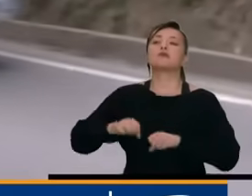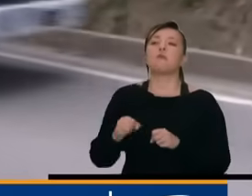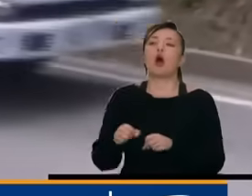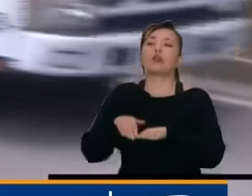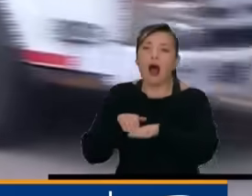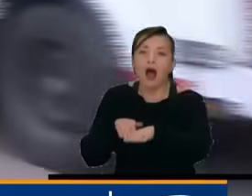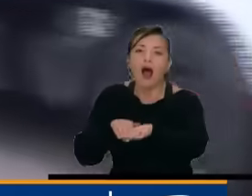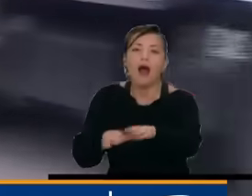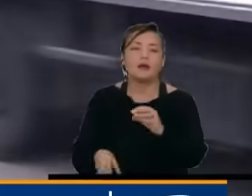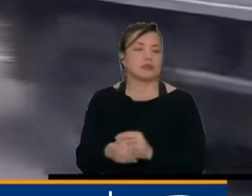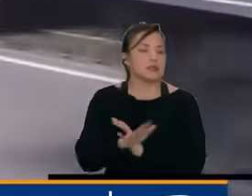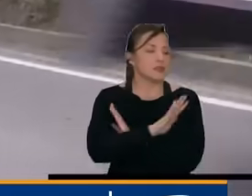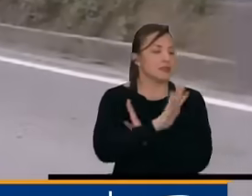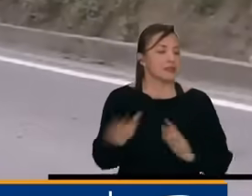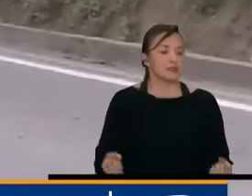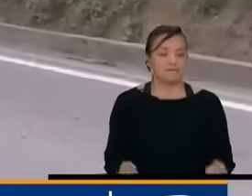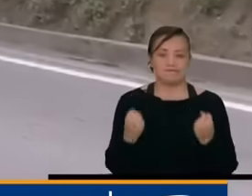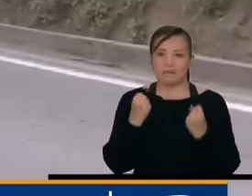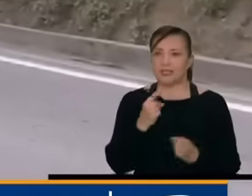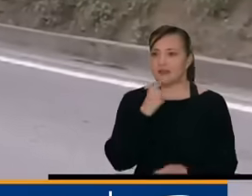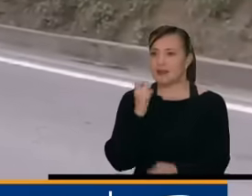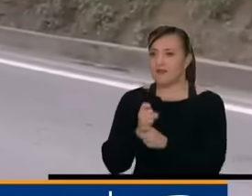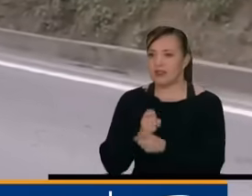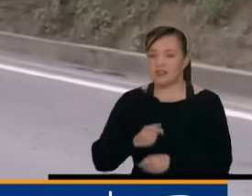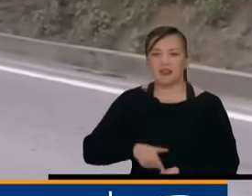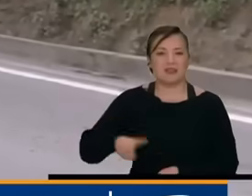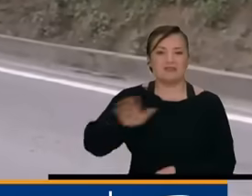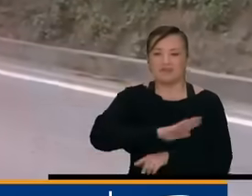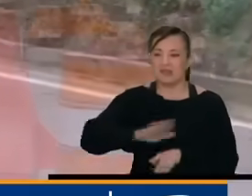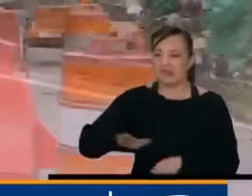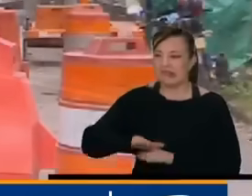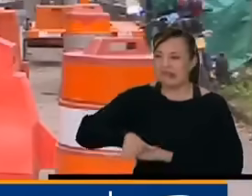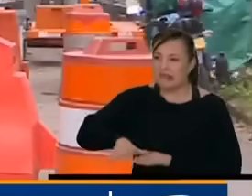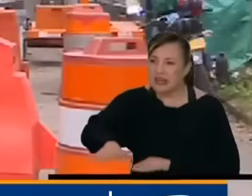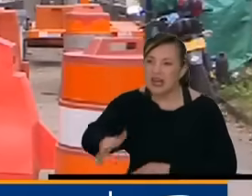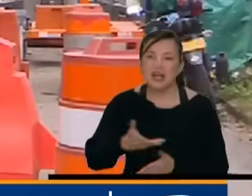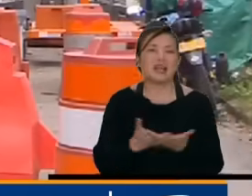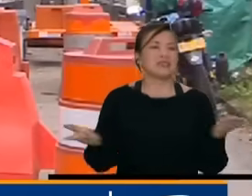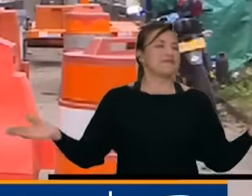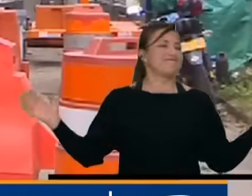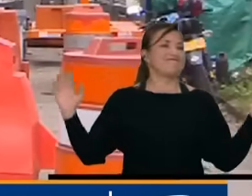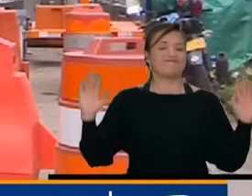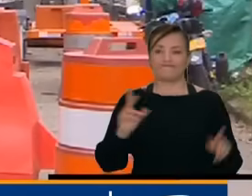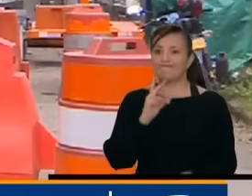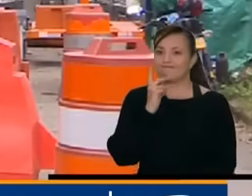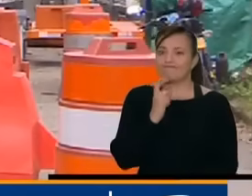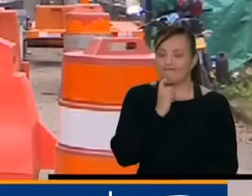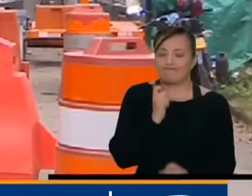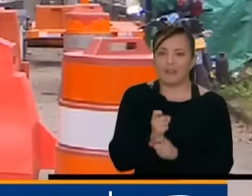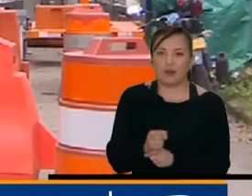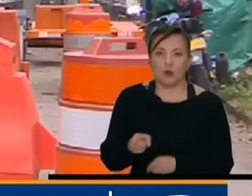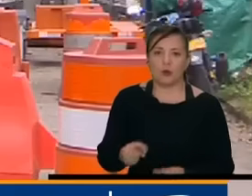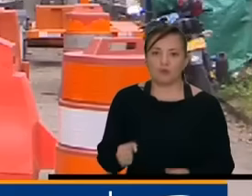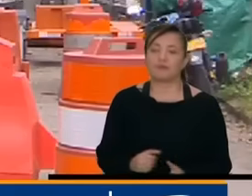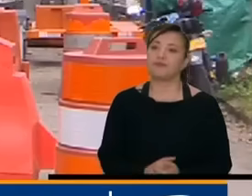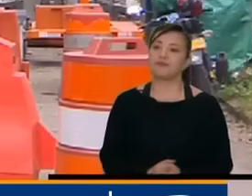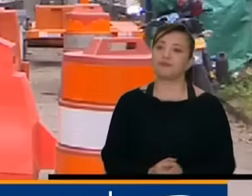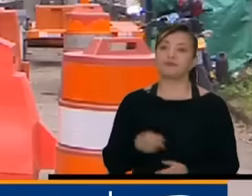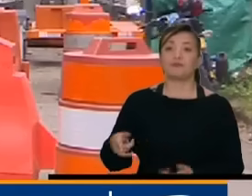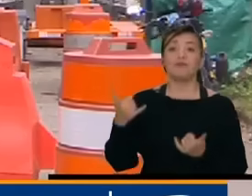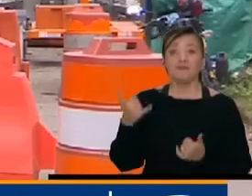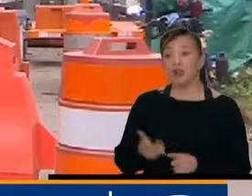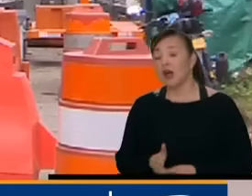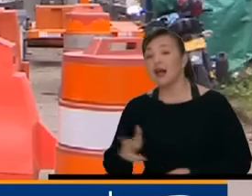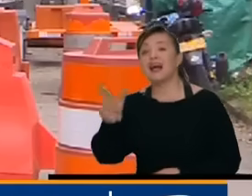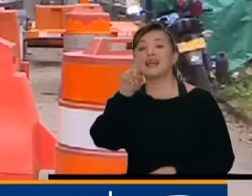Bogotá. Demasiado pesada, la carretera está pésima, mejor dicho. Está dura, dura. La transversal del Cisga tiene paso a